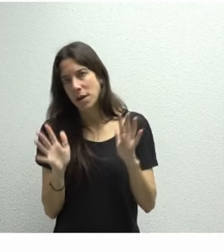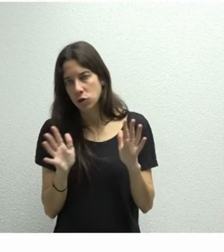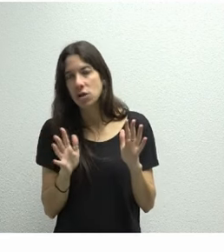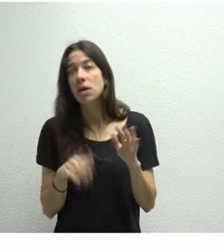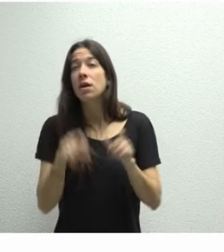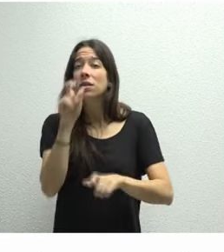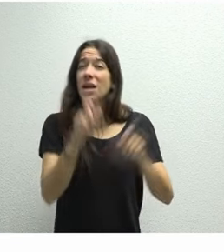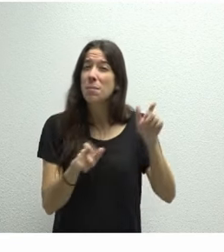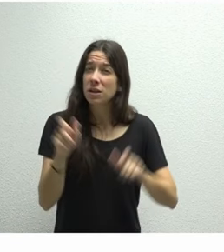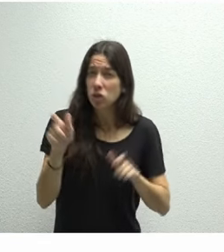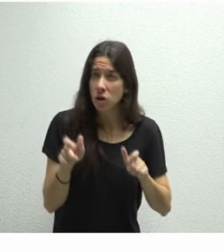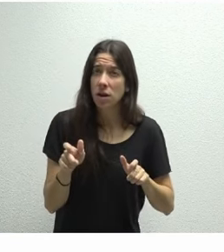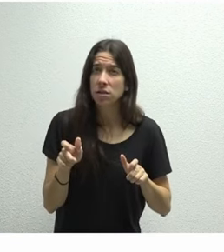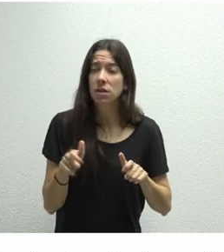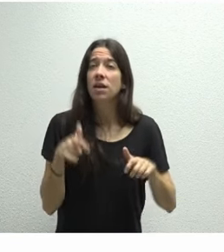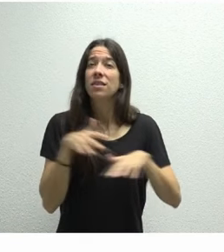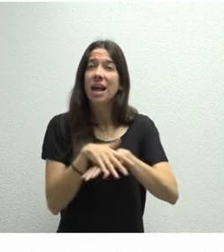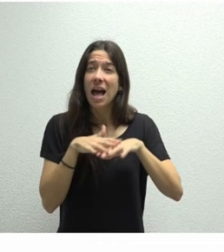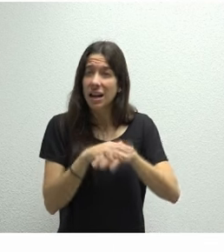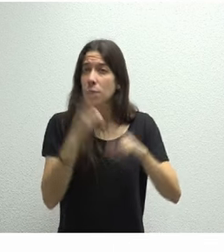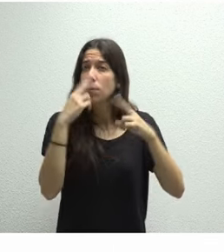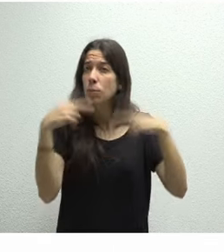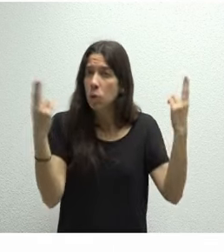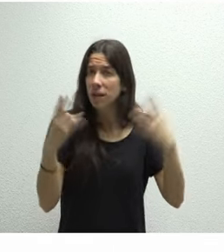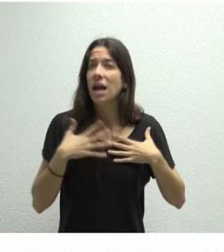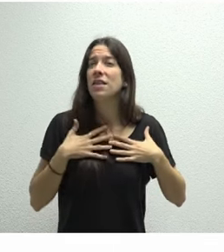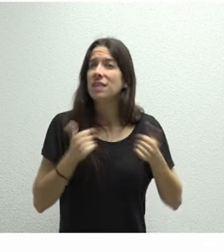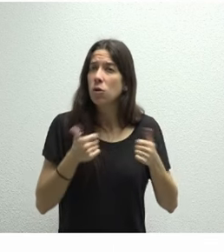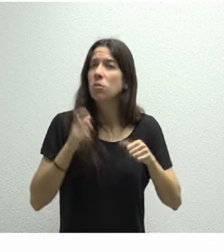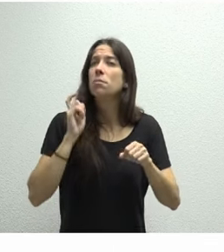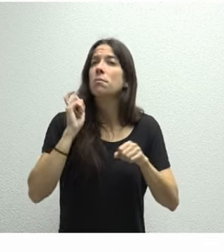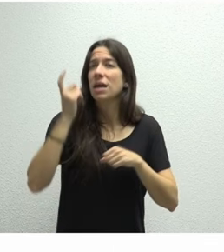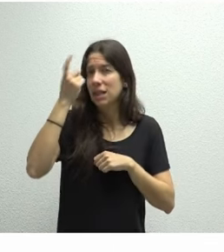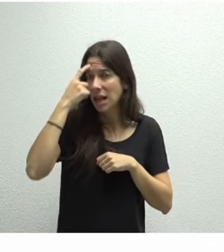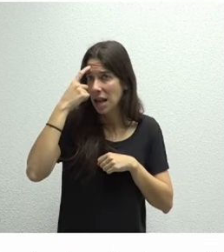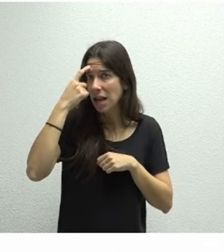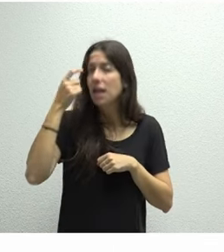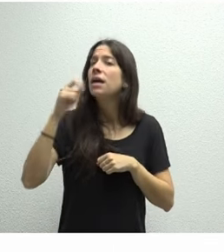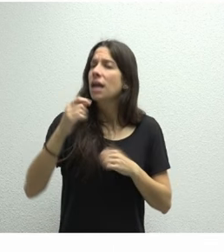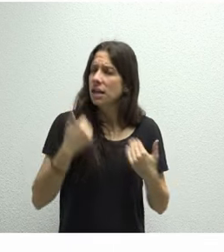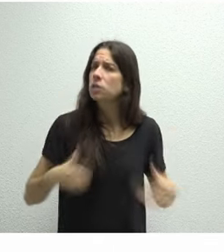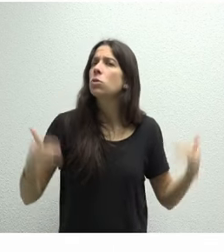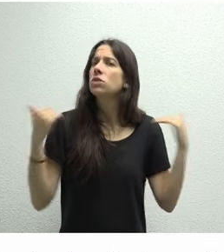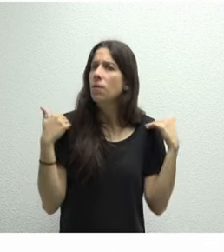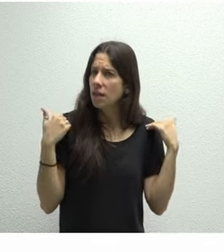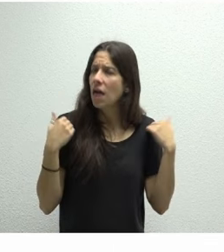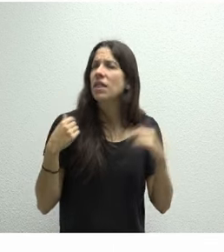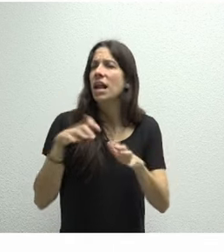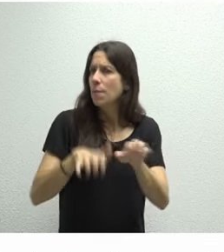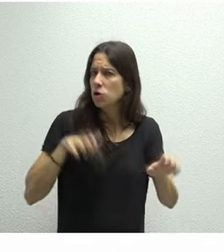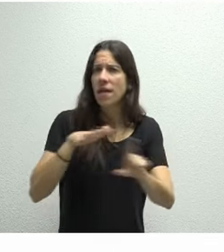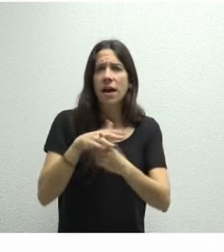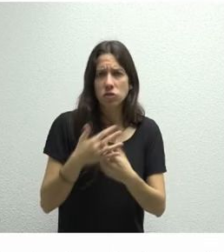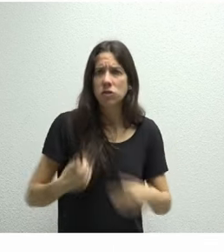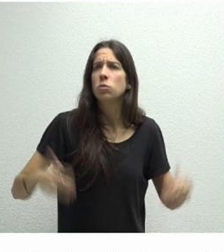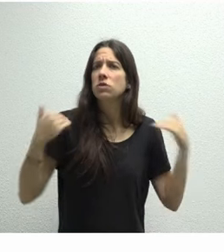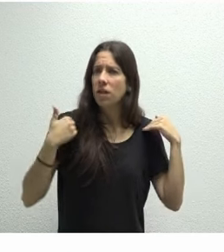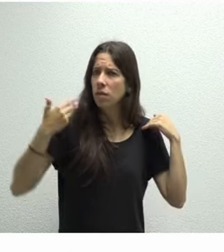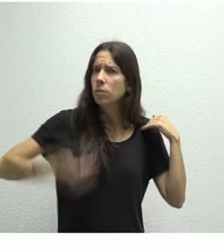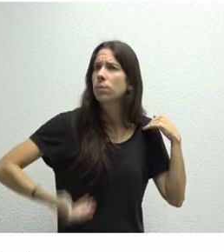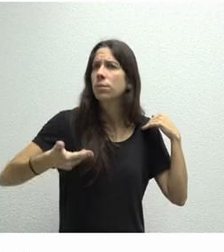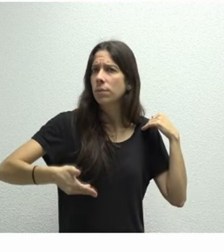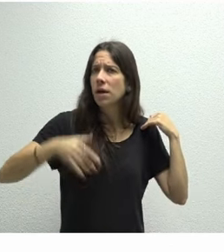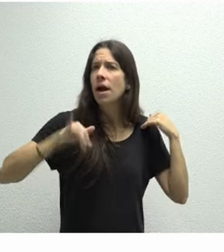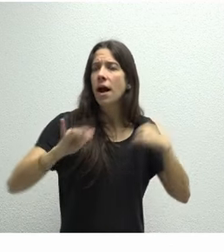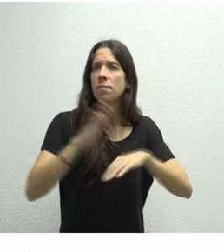provienen de las redes públicas de Salud Mental con mucha responsabilidad en la mayoría de los casos eh en la gestión y